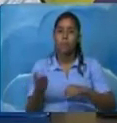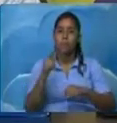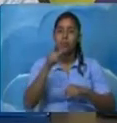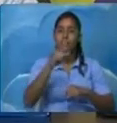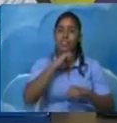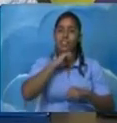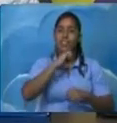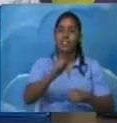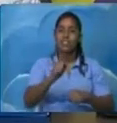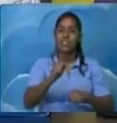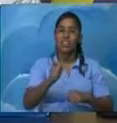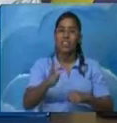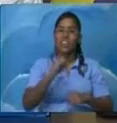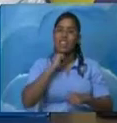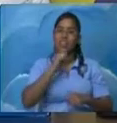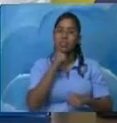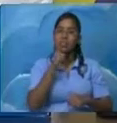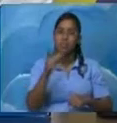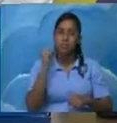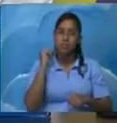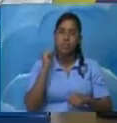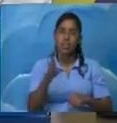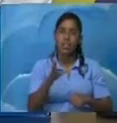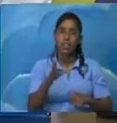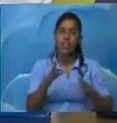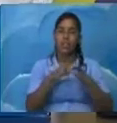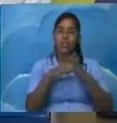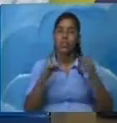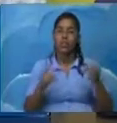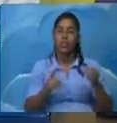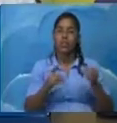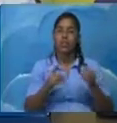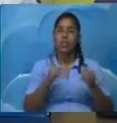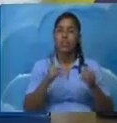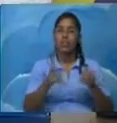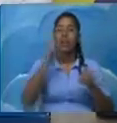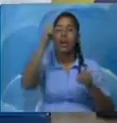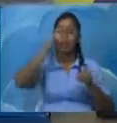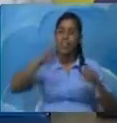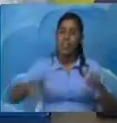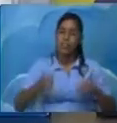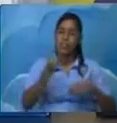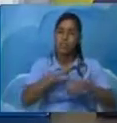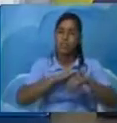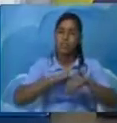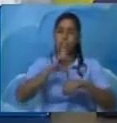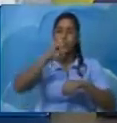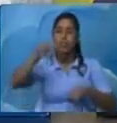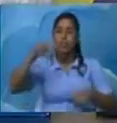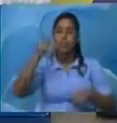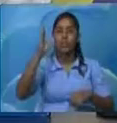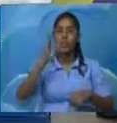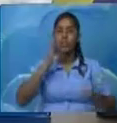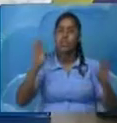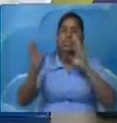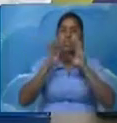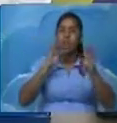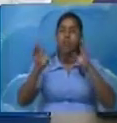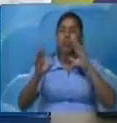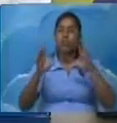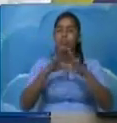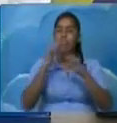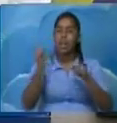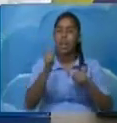es pregonada la remisión de Jehová. Se anuncia la remisión